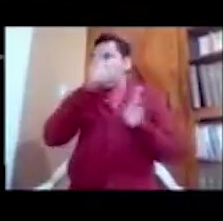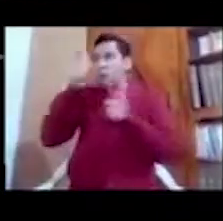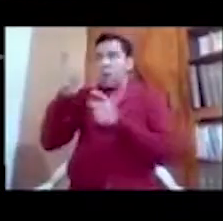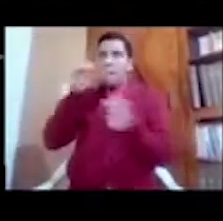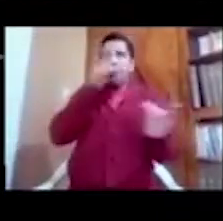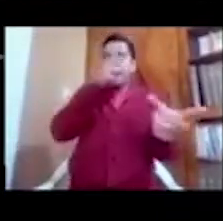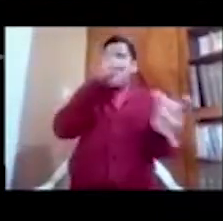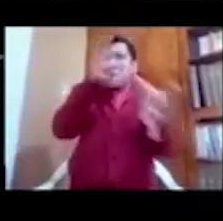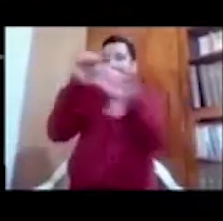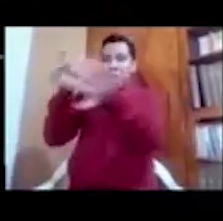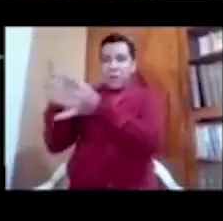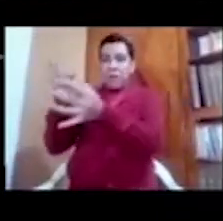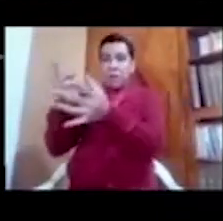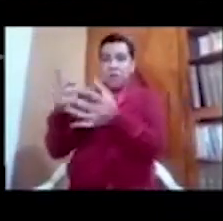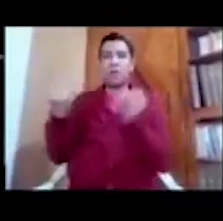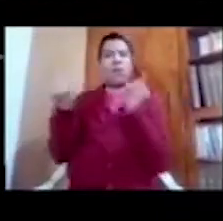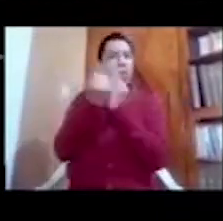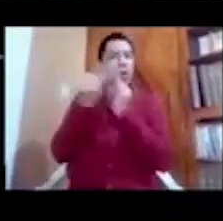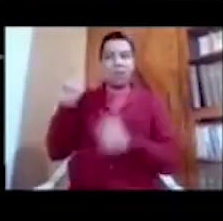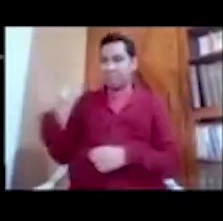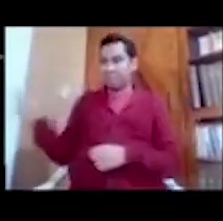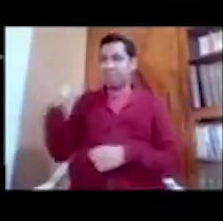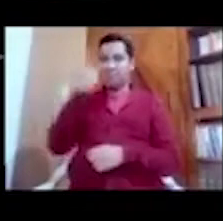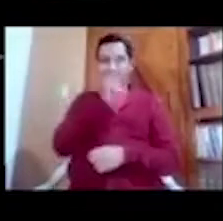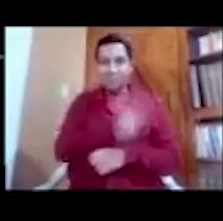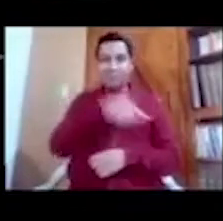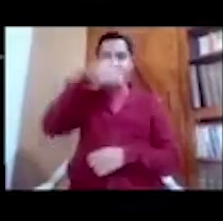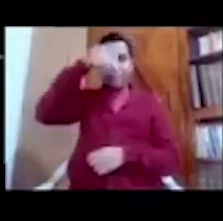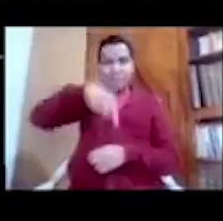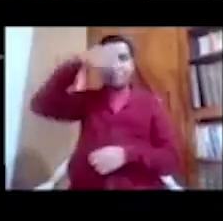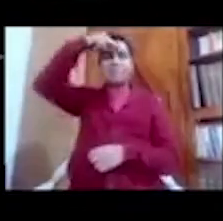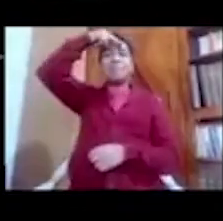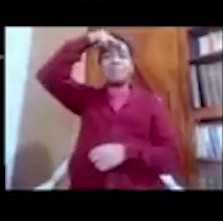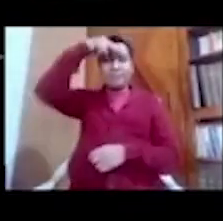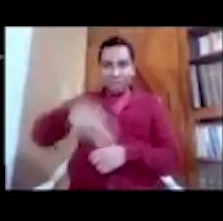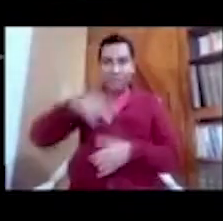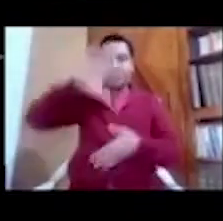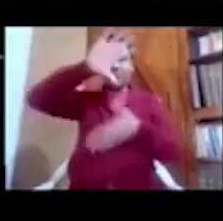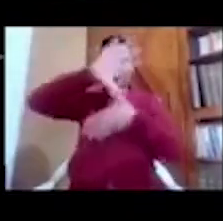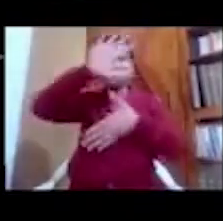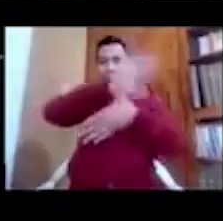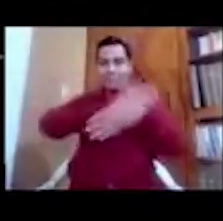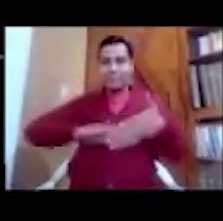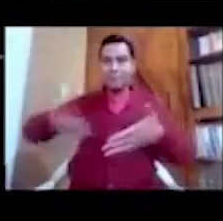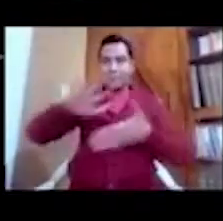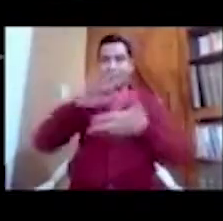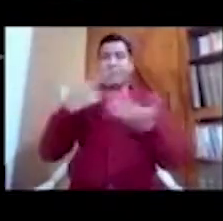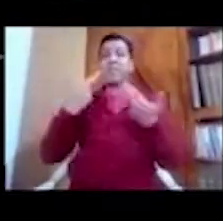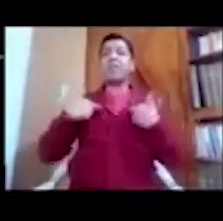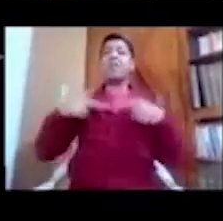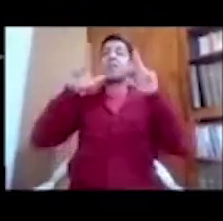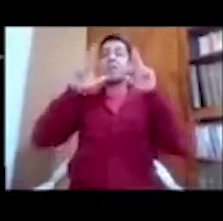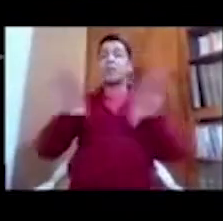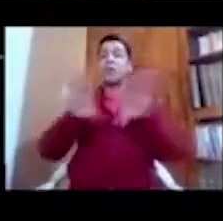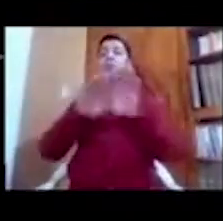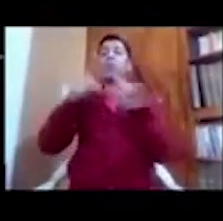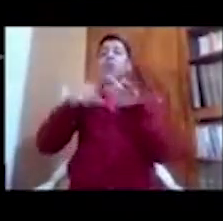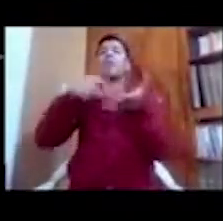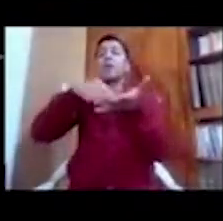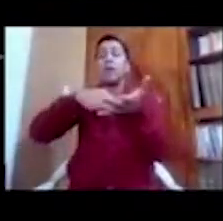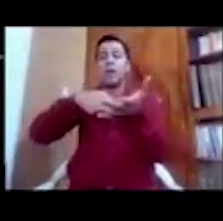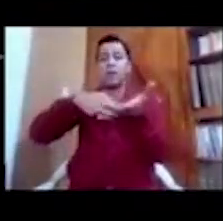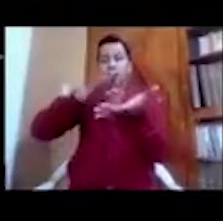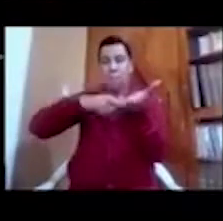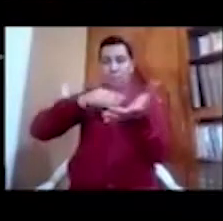Grecia antigua, también está en los textos mesoamericanos, representados en los códices, está